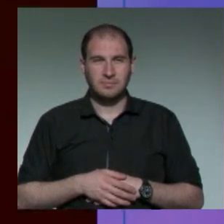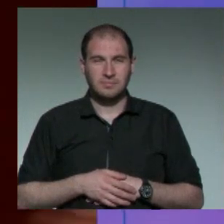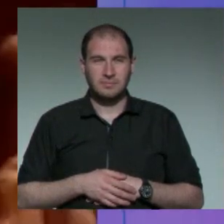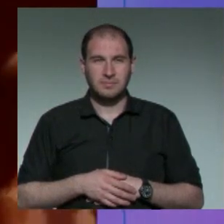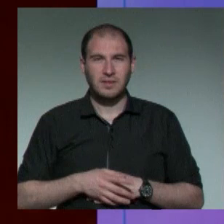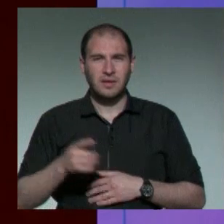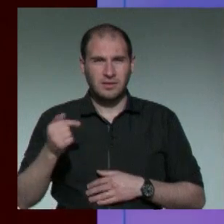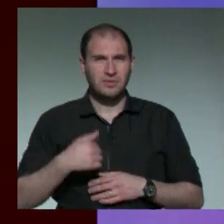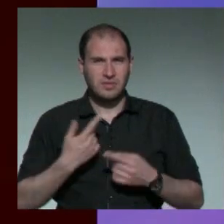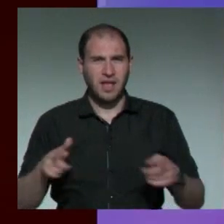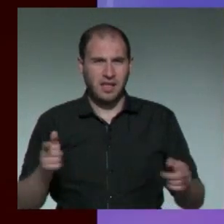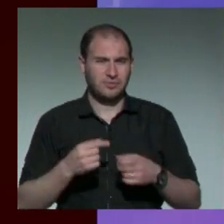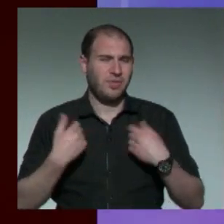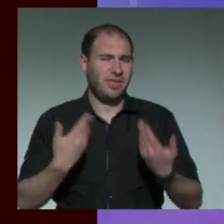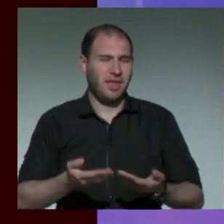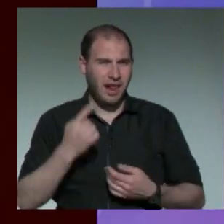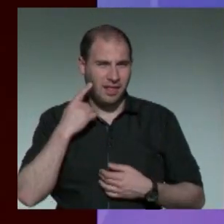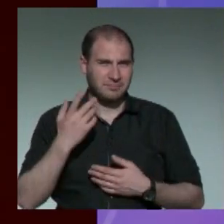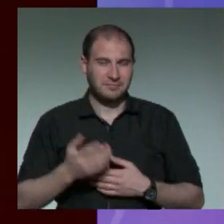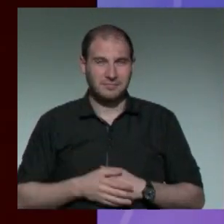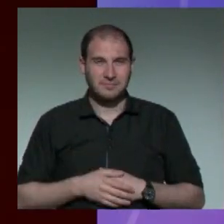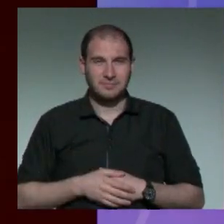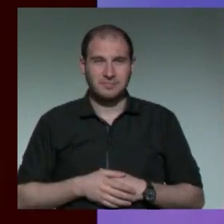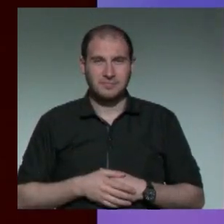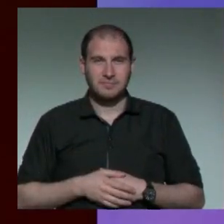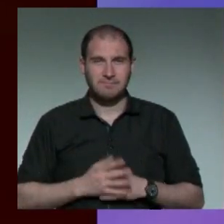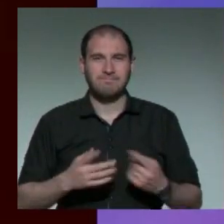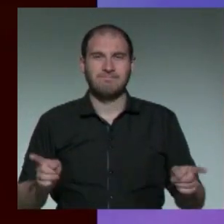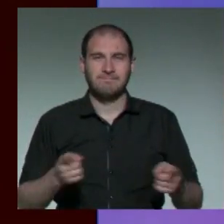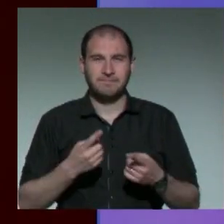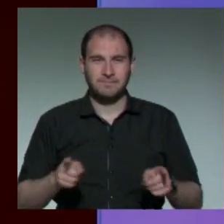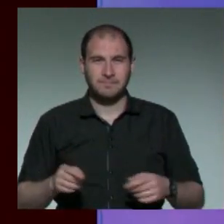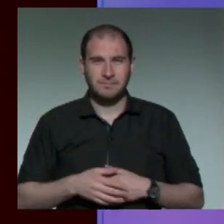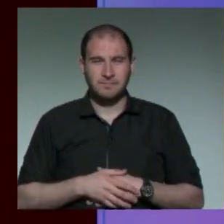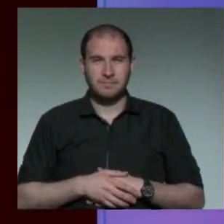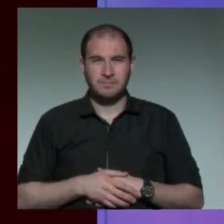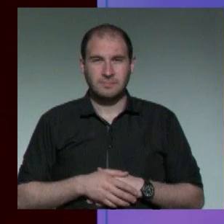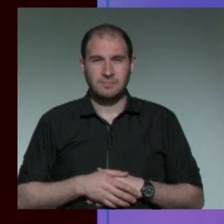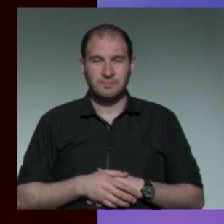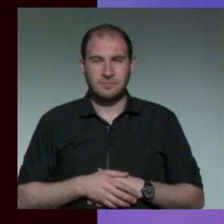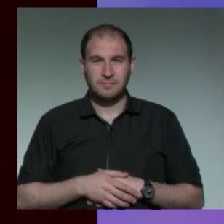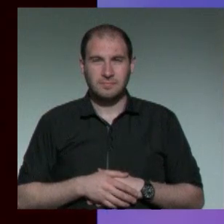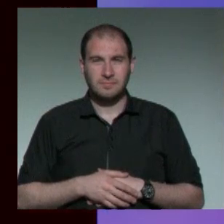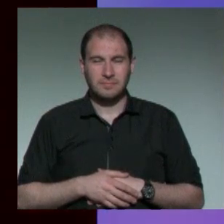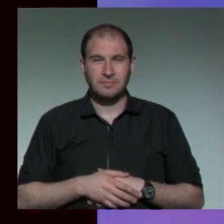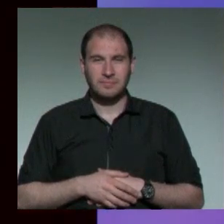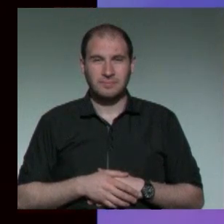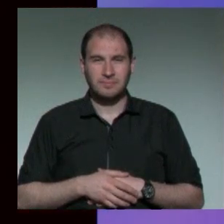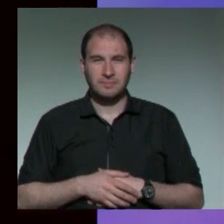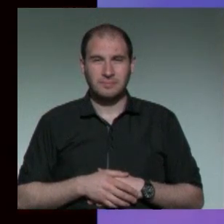Tengo una buena canción para cantar, ¿eh? Ella durmió al calor de